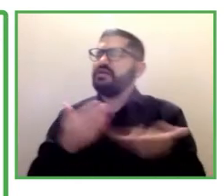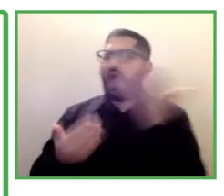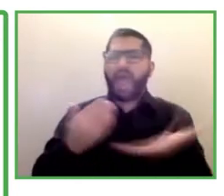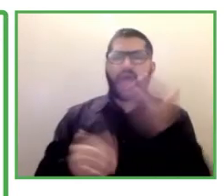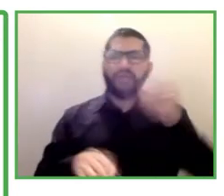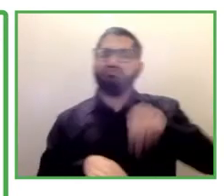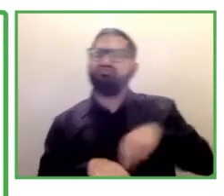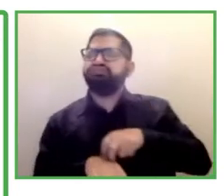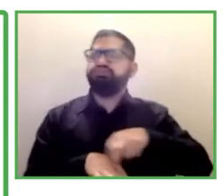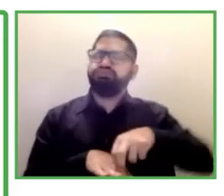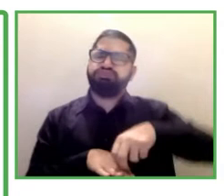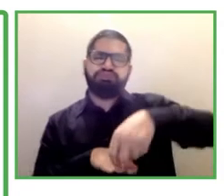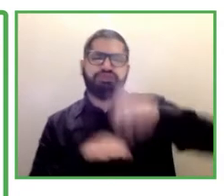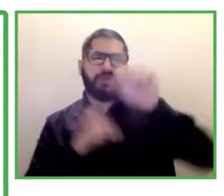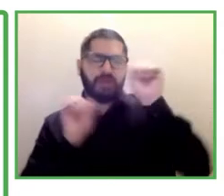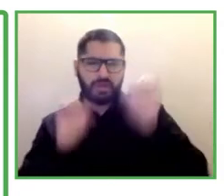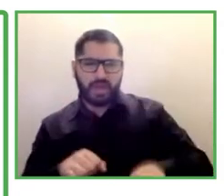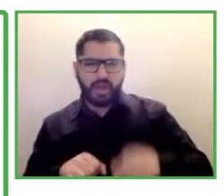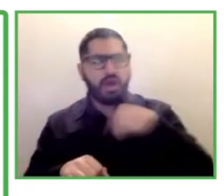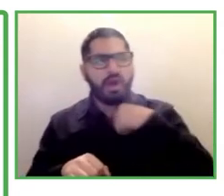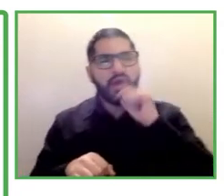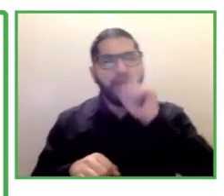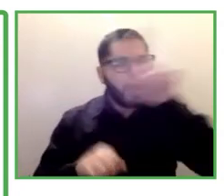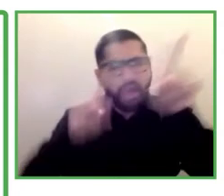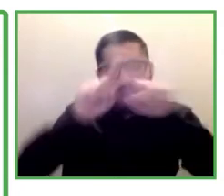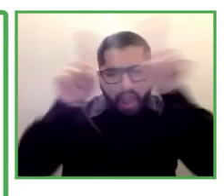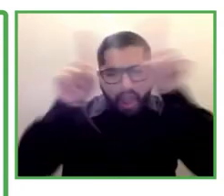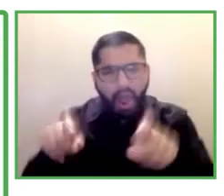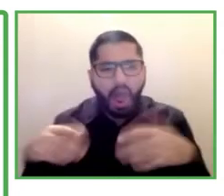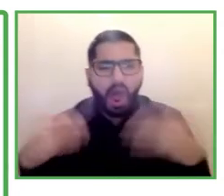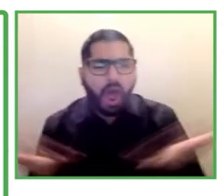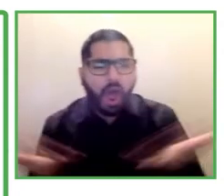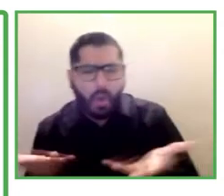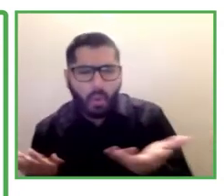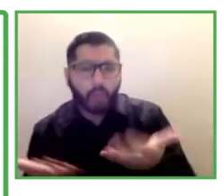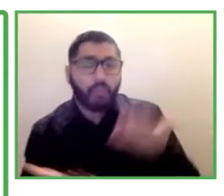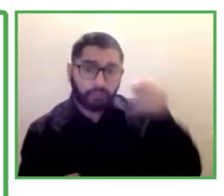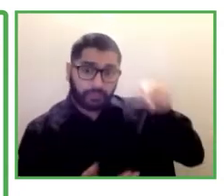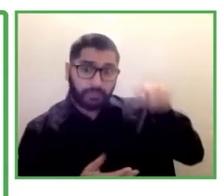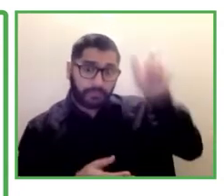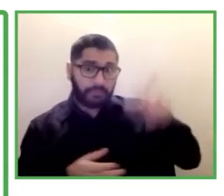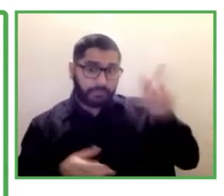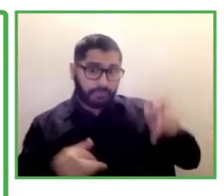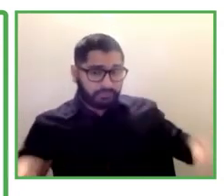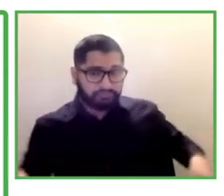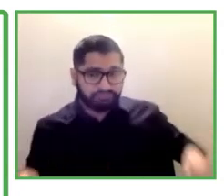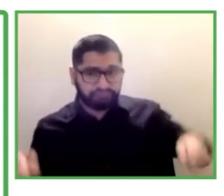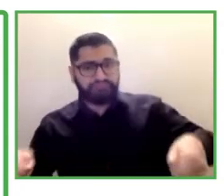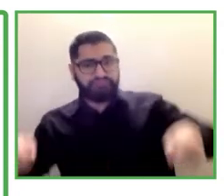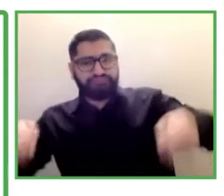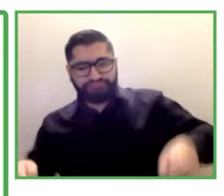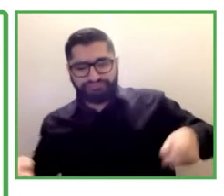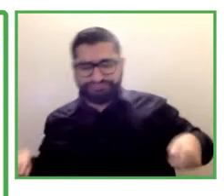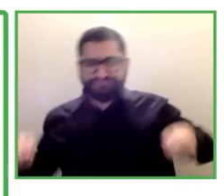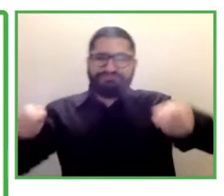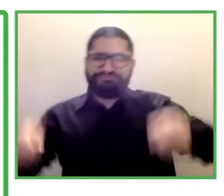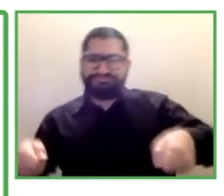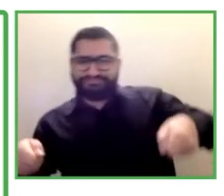su colega, con una silla de ruedas? Tienen que ir a la misma cocina o al mismo baño con estas